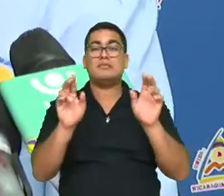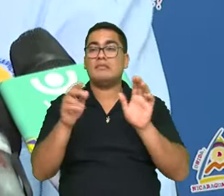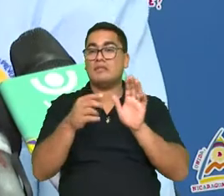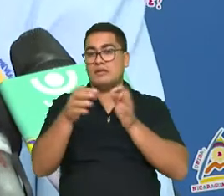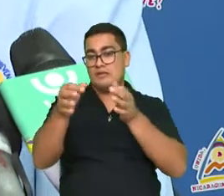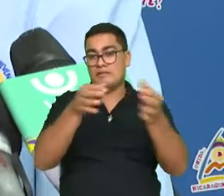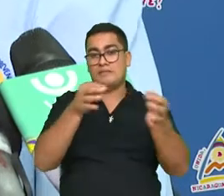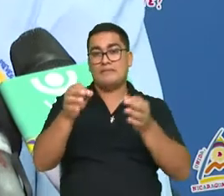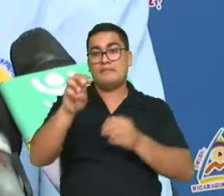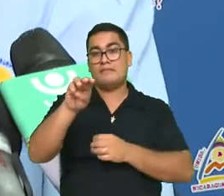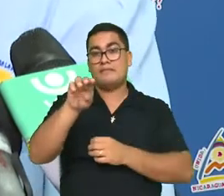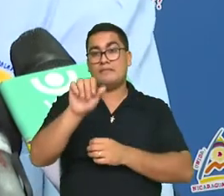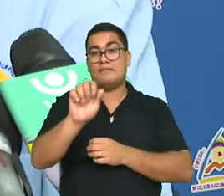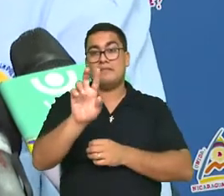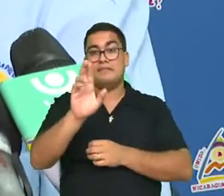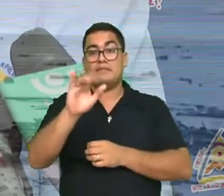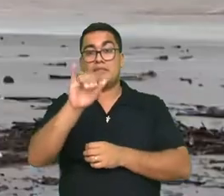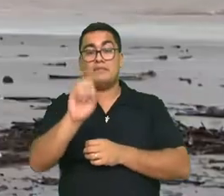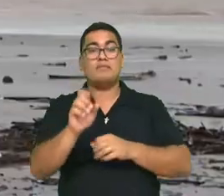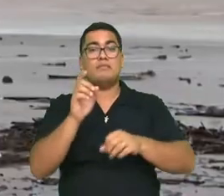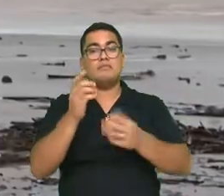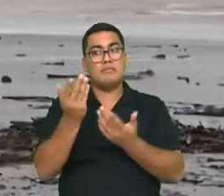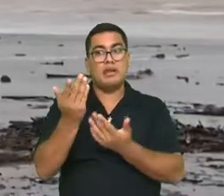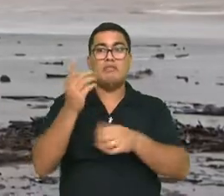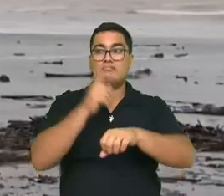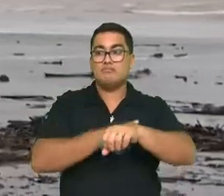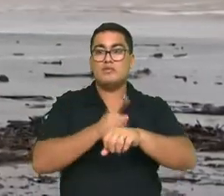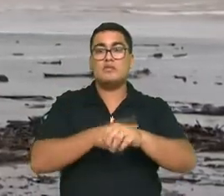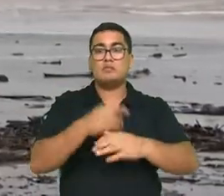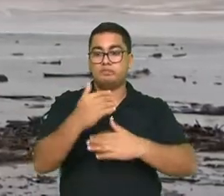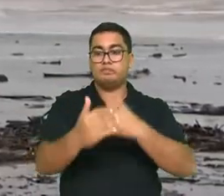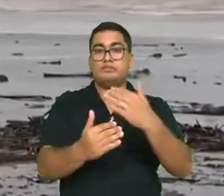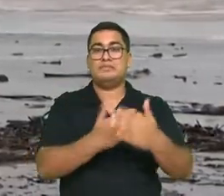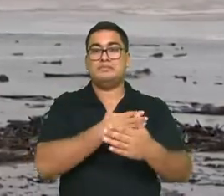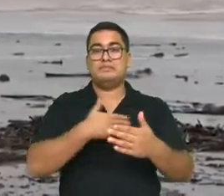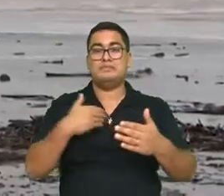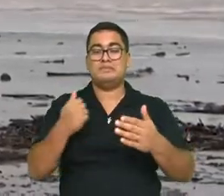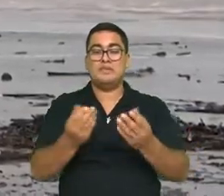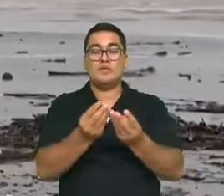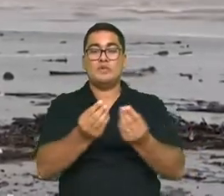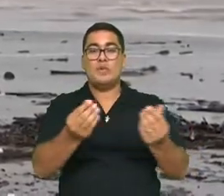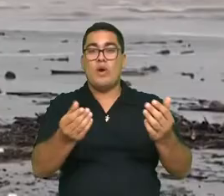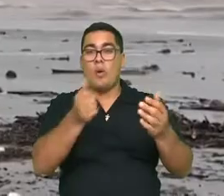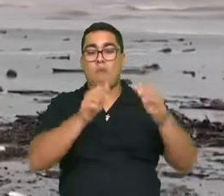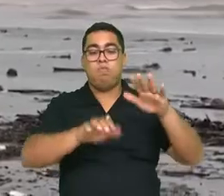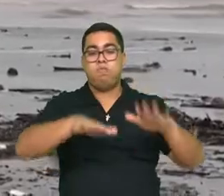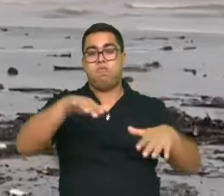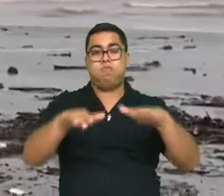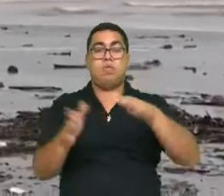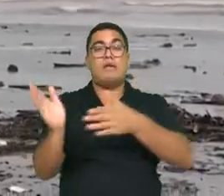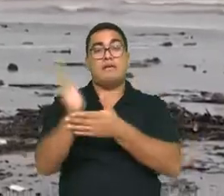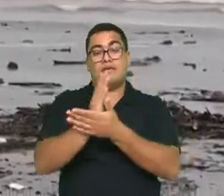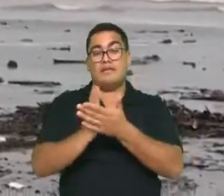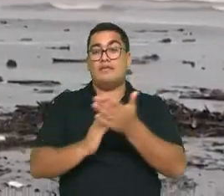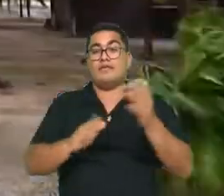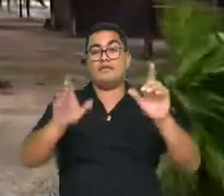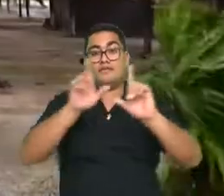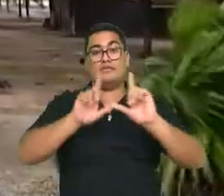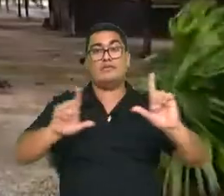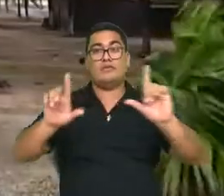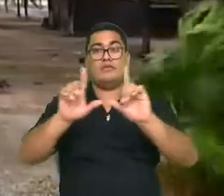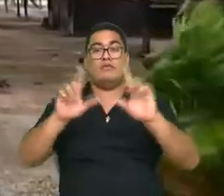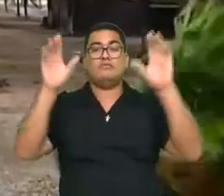Marcio, el tiempo va a ir mejorando, sin embargo, tenemos suelos saturados. Tenemos en algunos lugares que van a seguir la